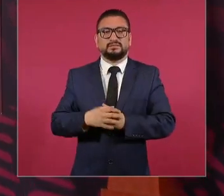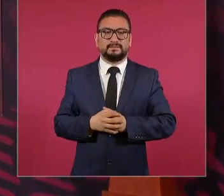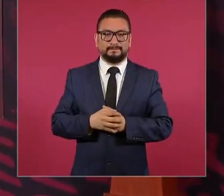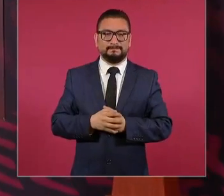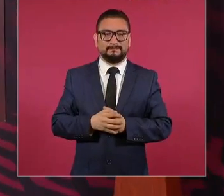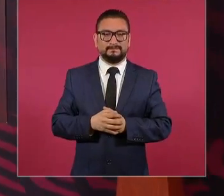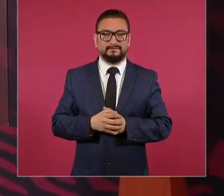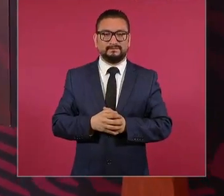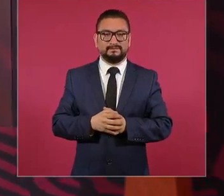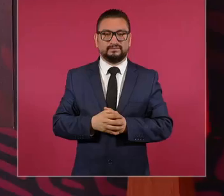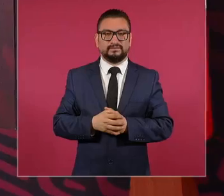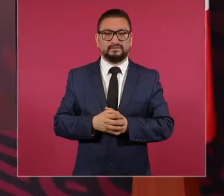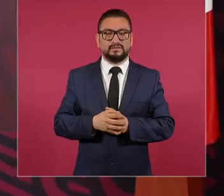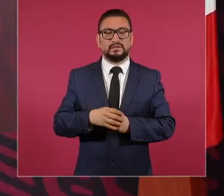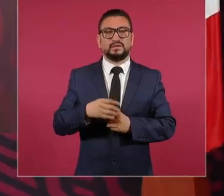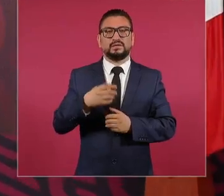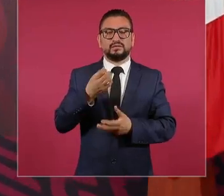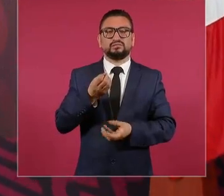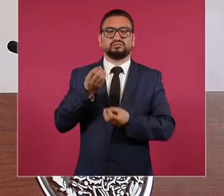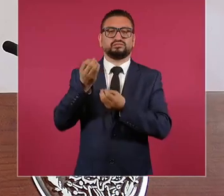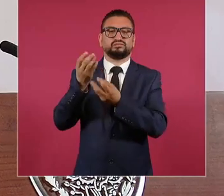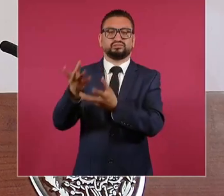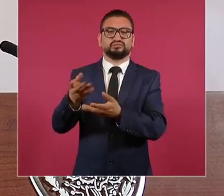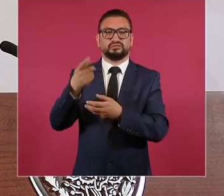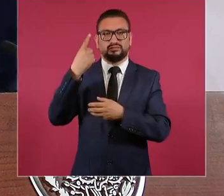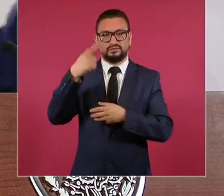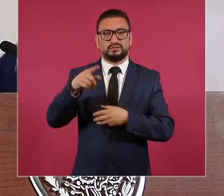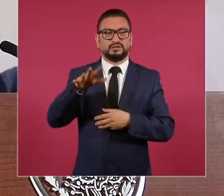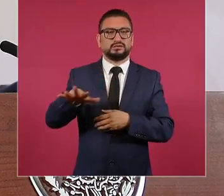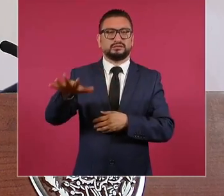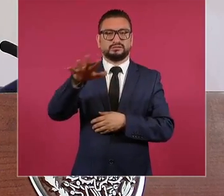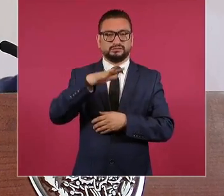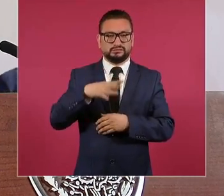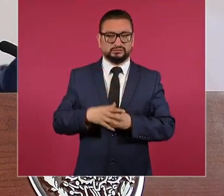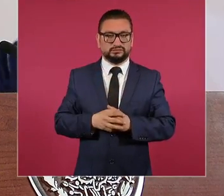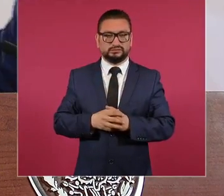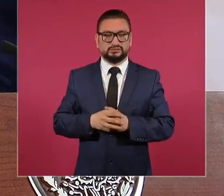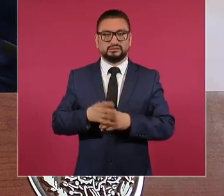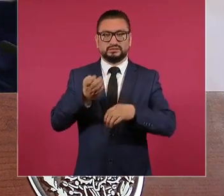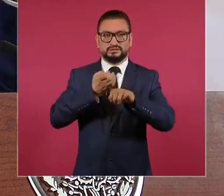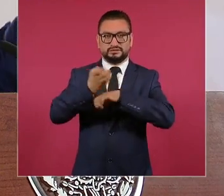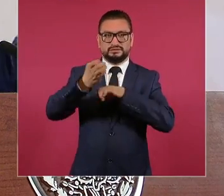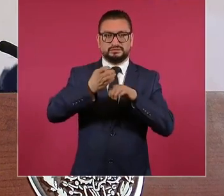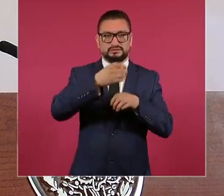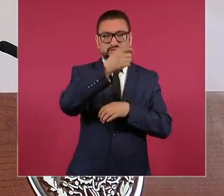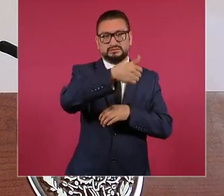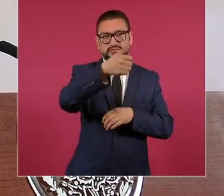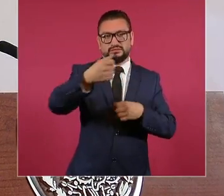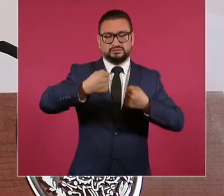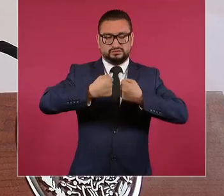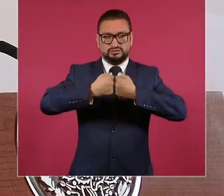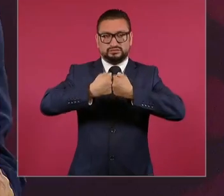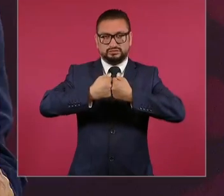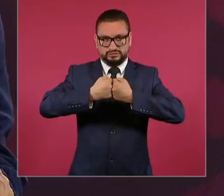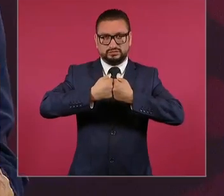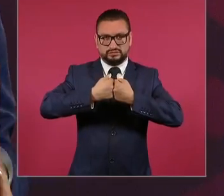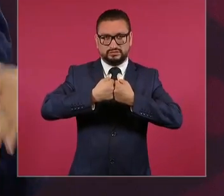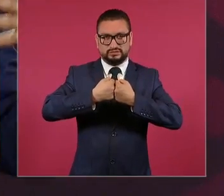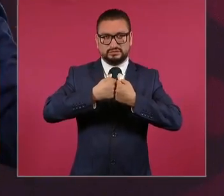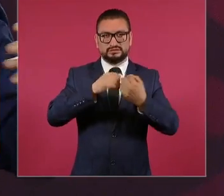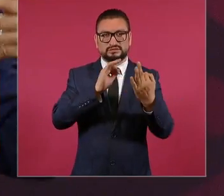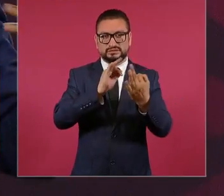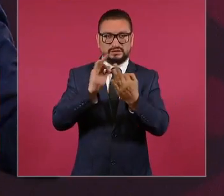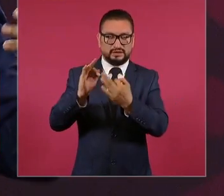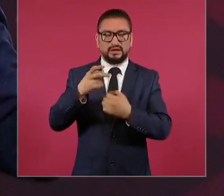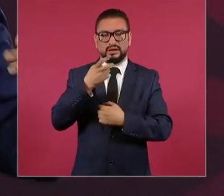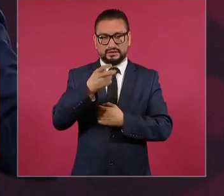que se le entregan a los estados fronterizos todo